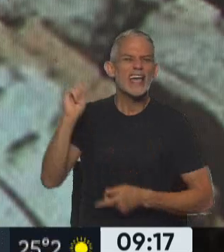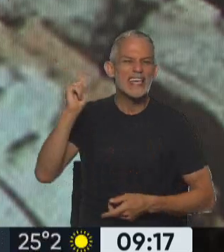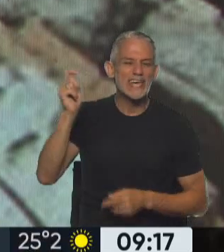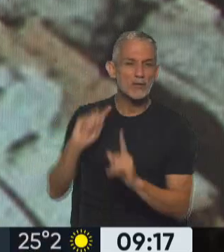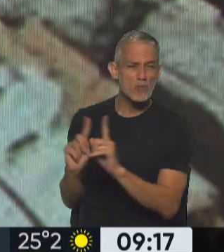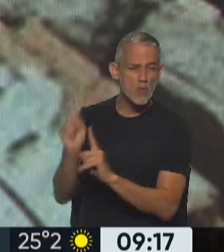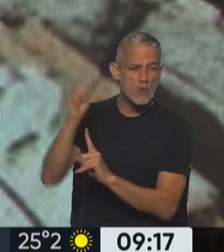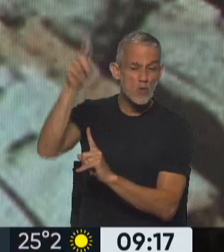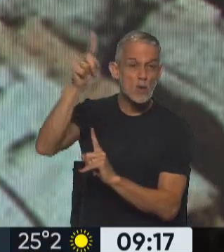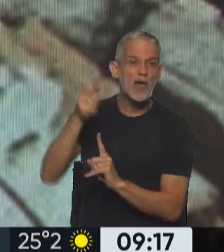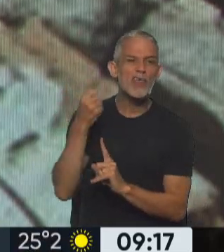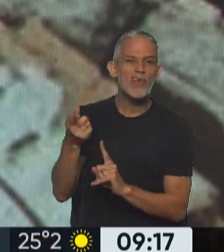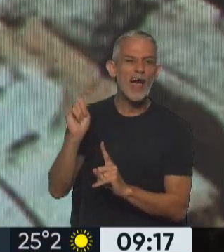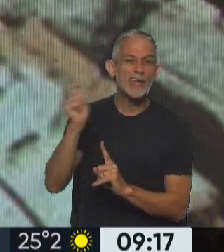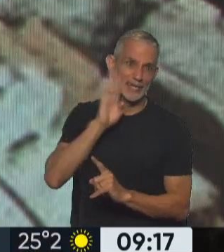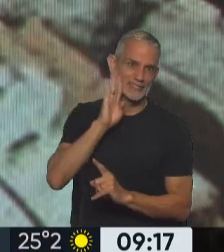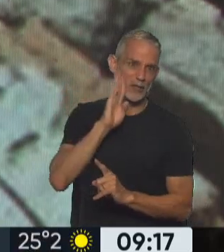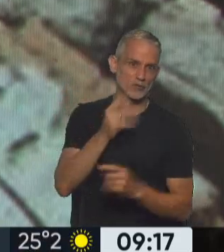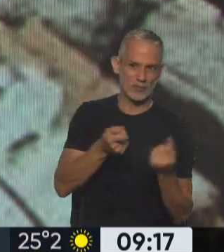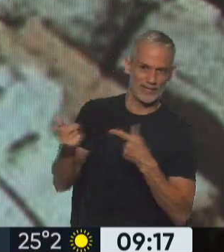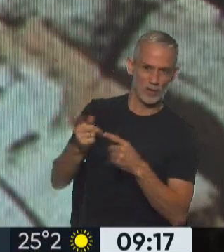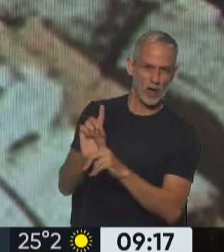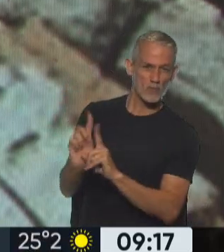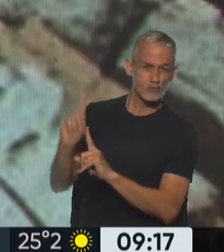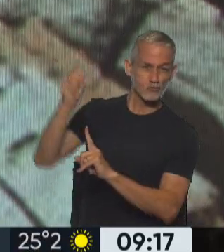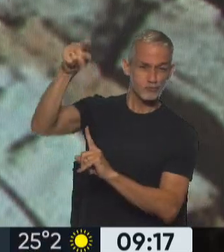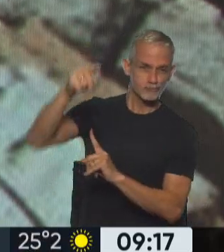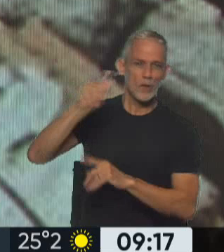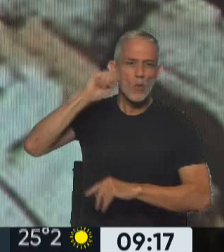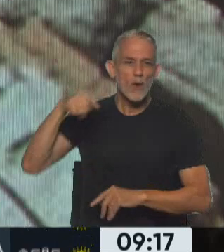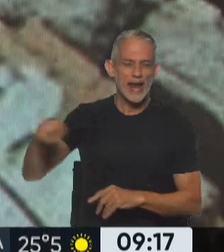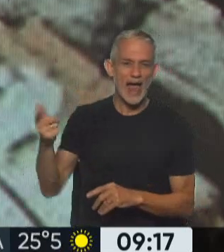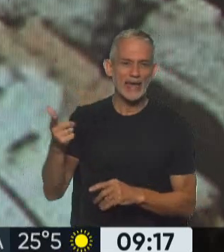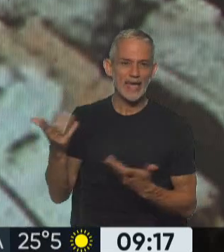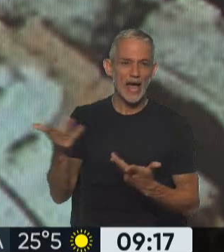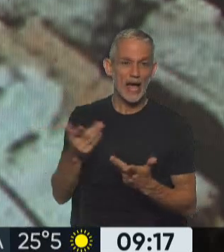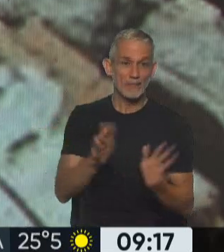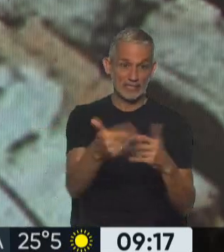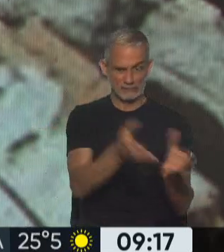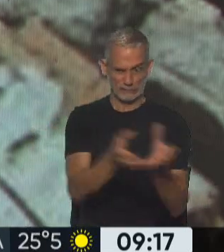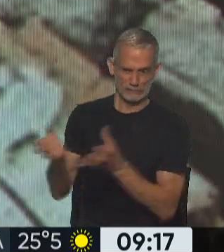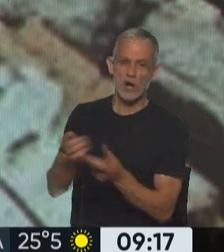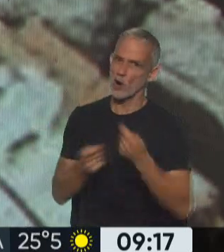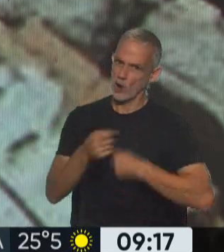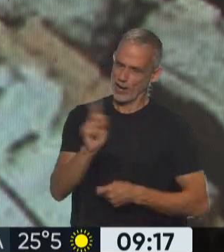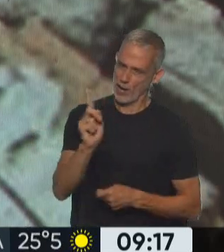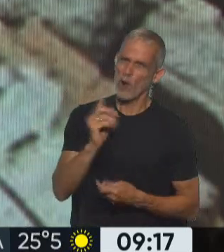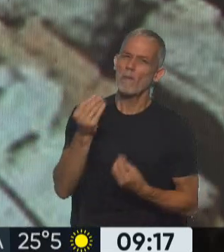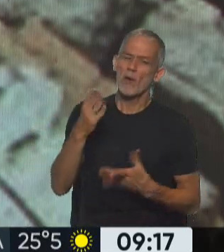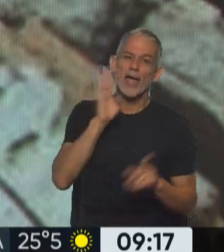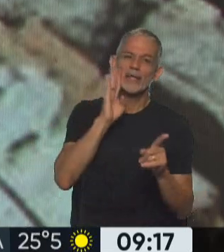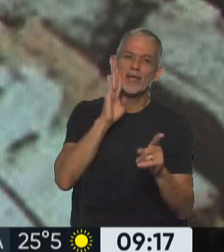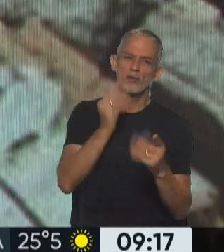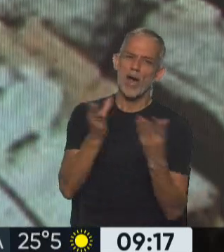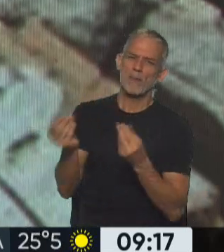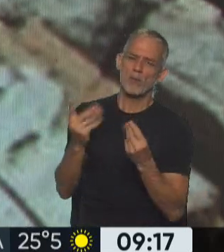lanzacohetes, lanzamisiles que les brinda Estados Unidos. Es decir, Ucrania se basa, o sea, no negocia porque Estados